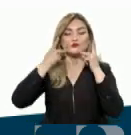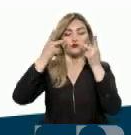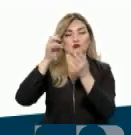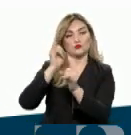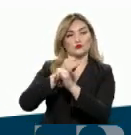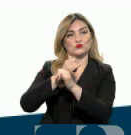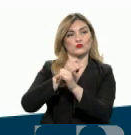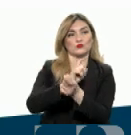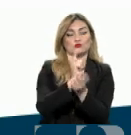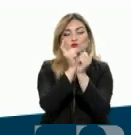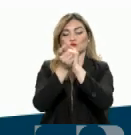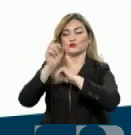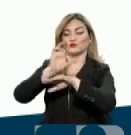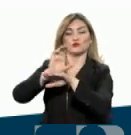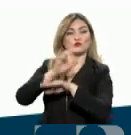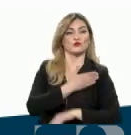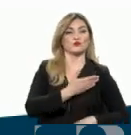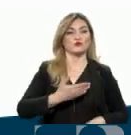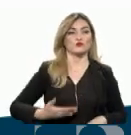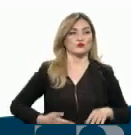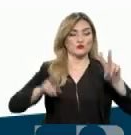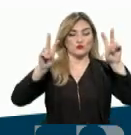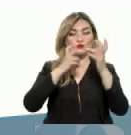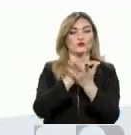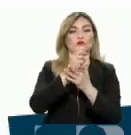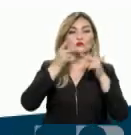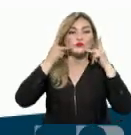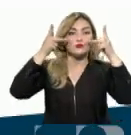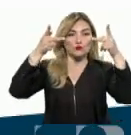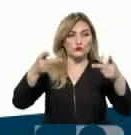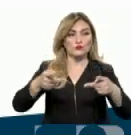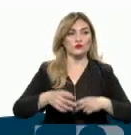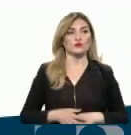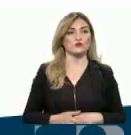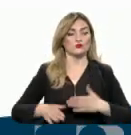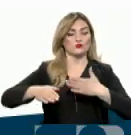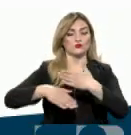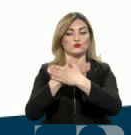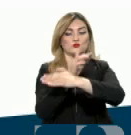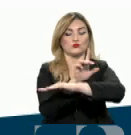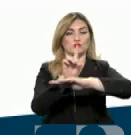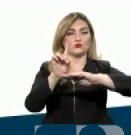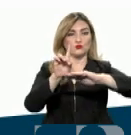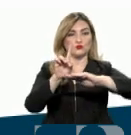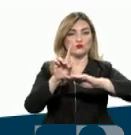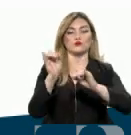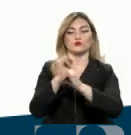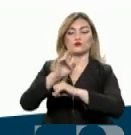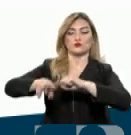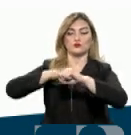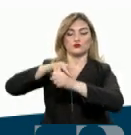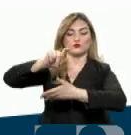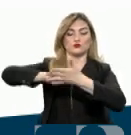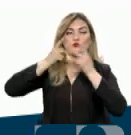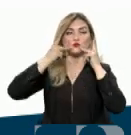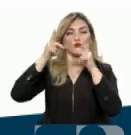como consejera presidencial en temas de compras públicas. Y como nuevo director del CERCOP asume